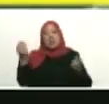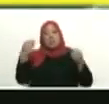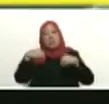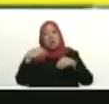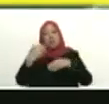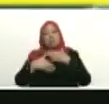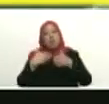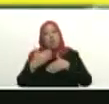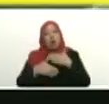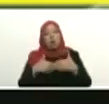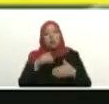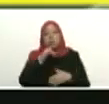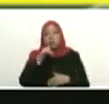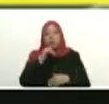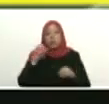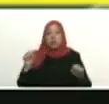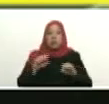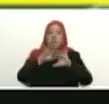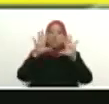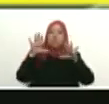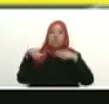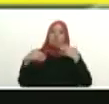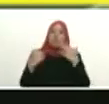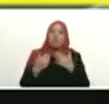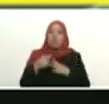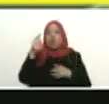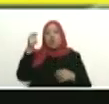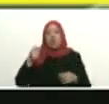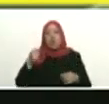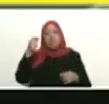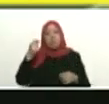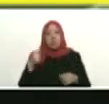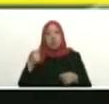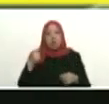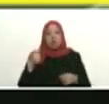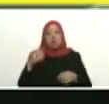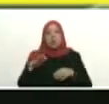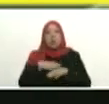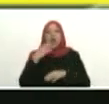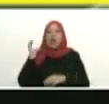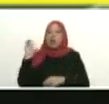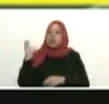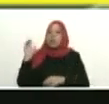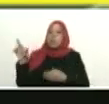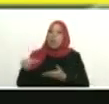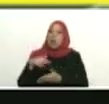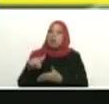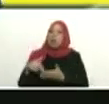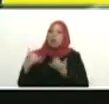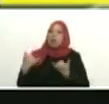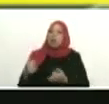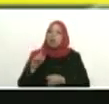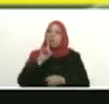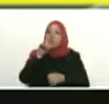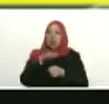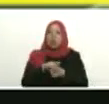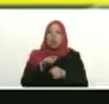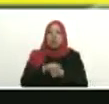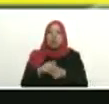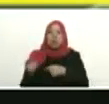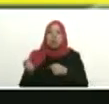Pocas veces hay posibilidad de aclararlo, como lo ha aclarado el diputado Jorge Rodríguez en la Asamblea Nacional. Le cayó la boca al diputado